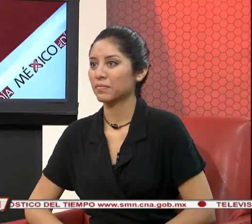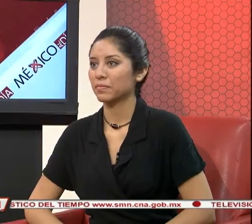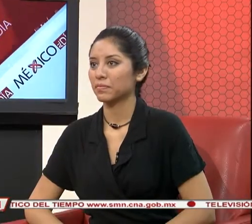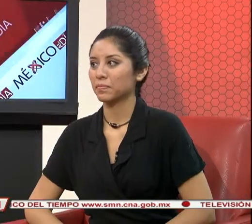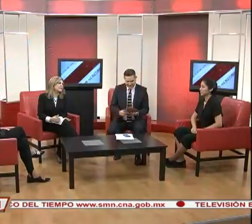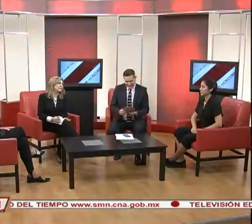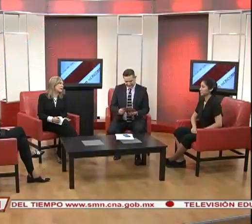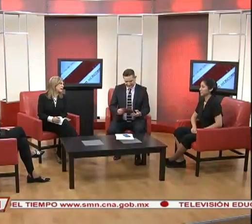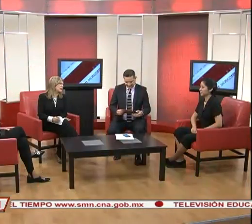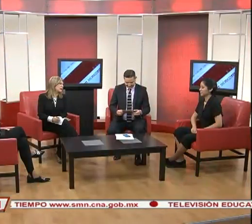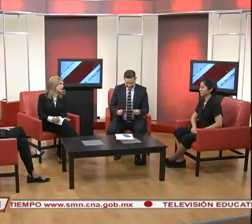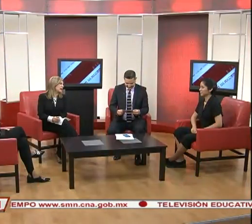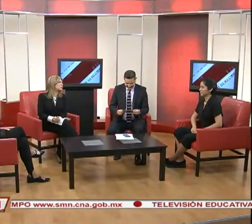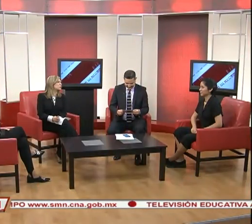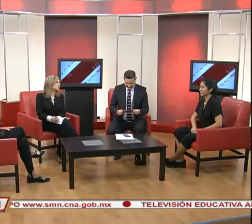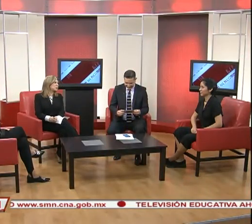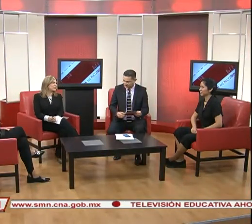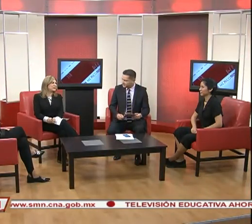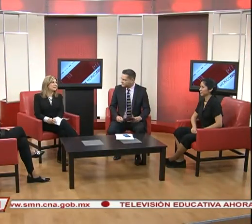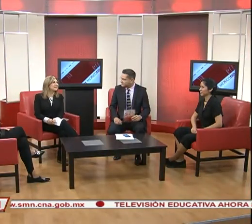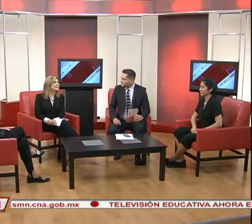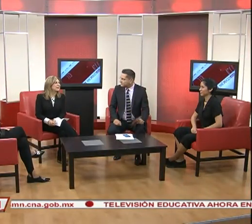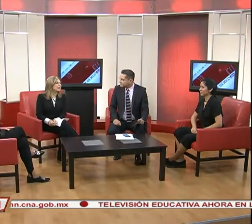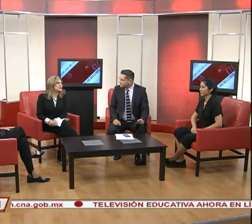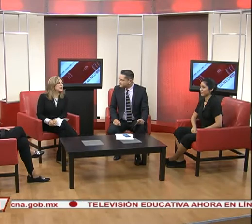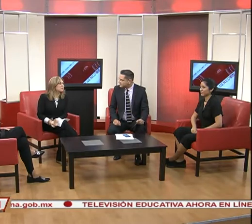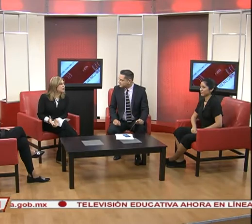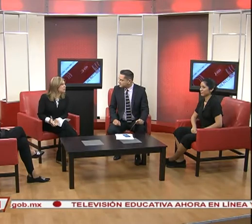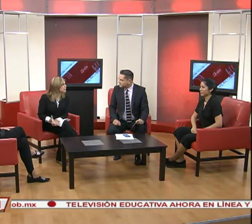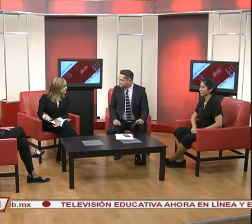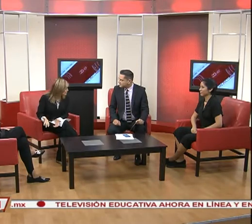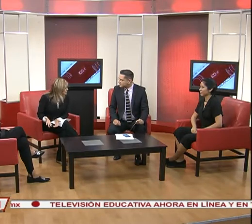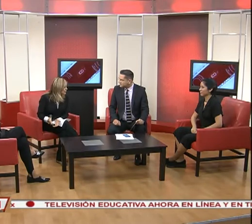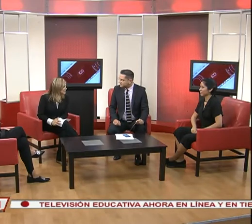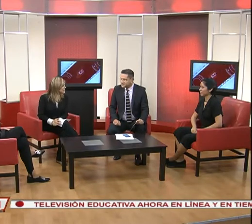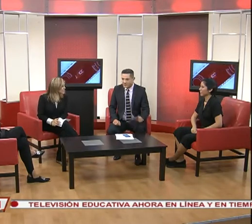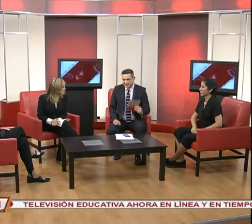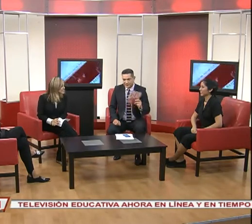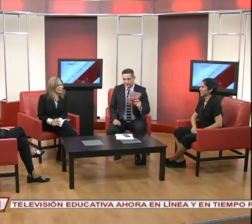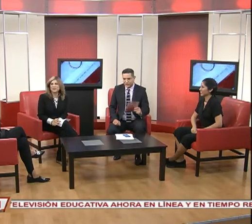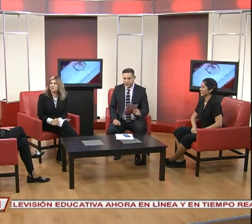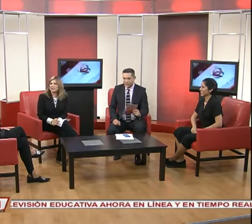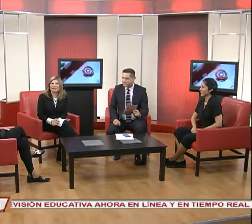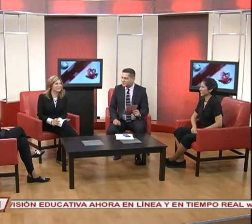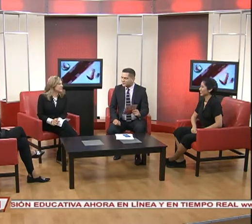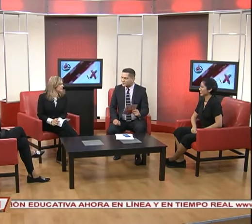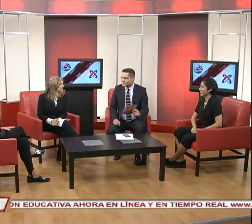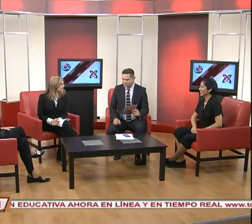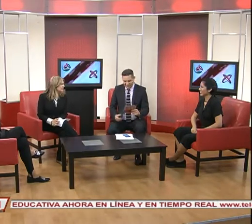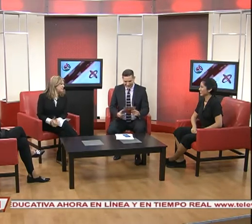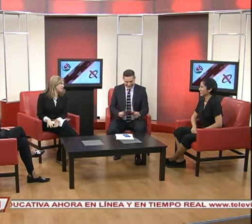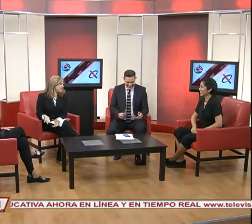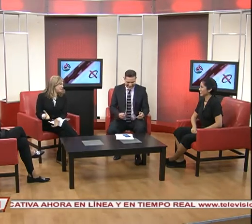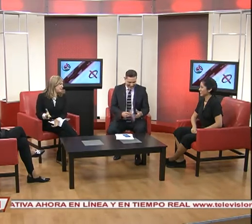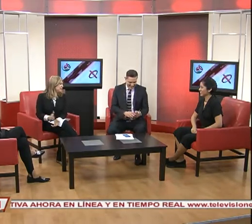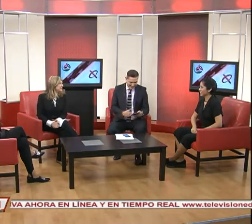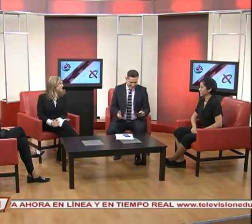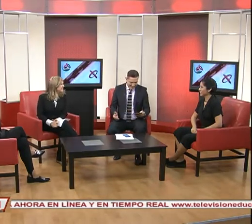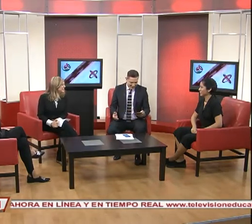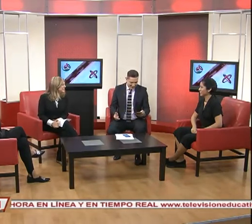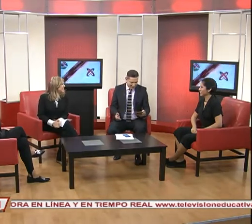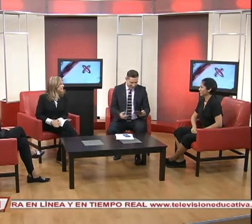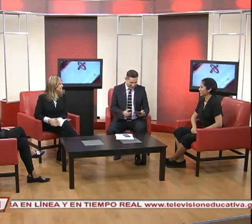de este gran museo que tiene la Ciudad de México y este país. Gracias a las dos personas. Yo ya tengo mi invitación. Gracias. Y se